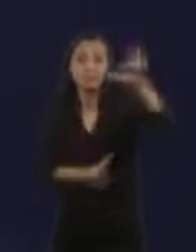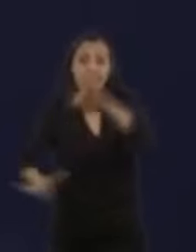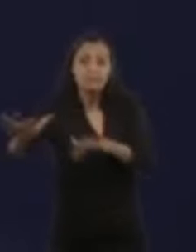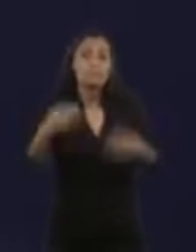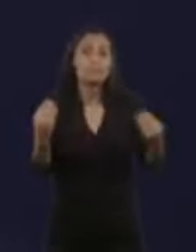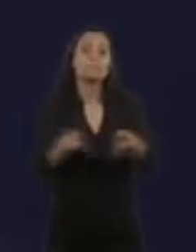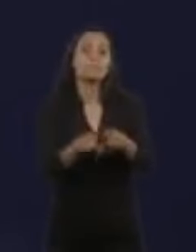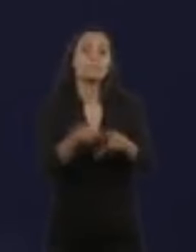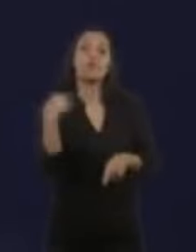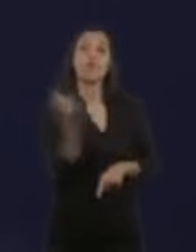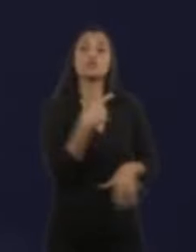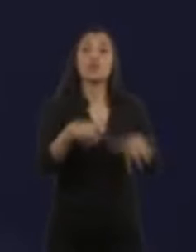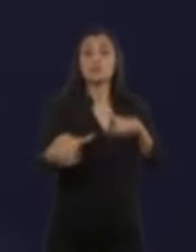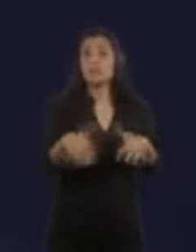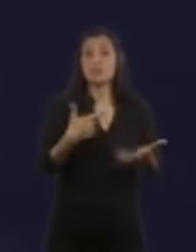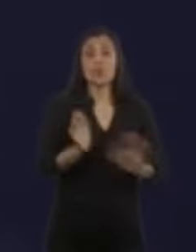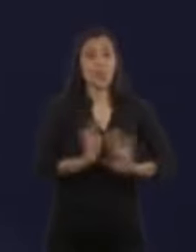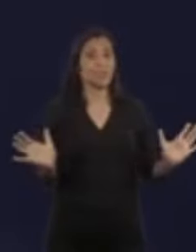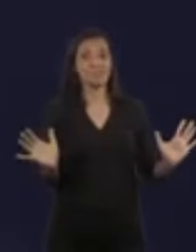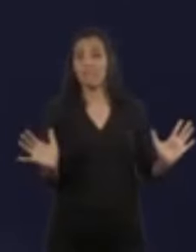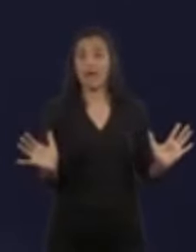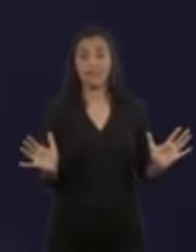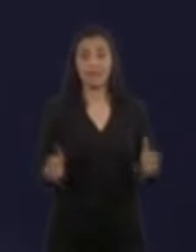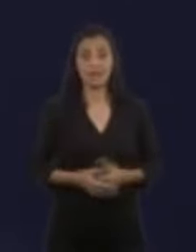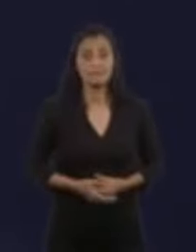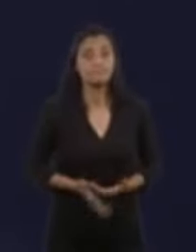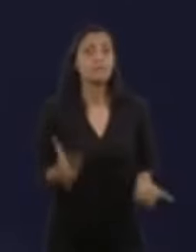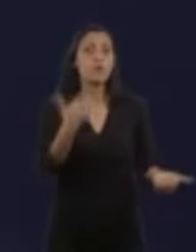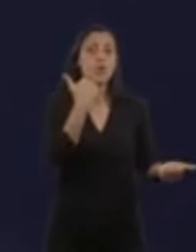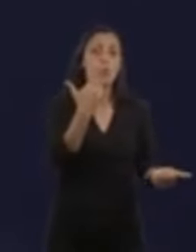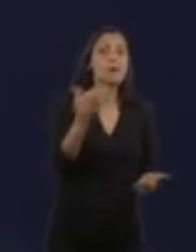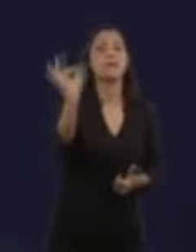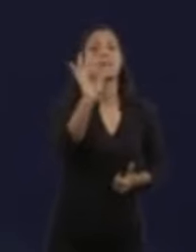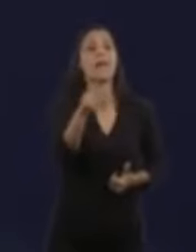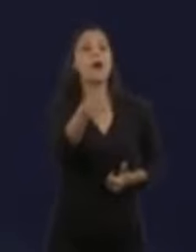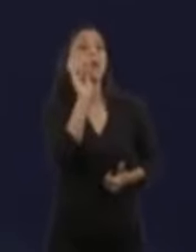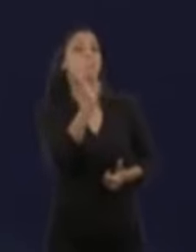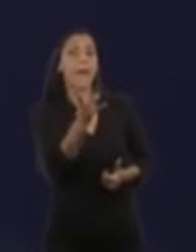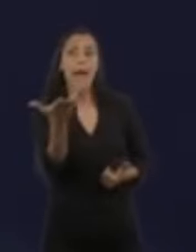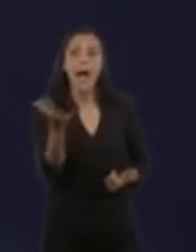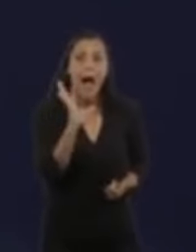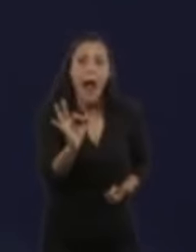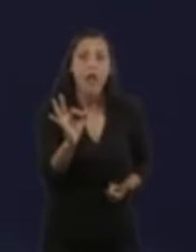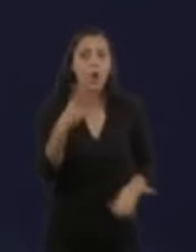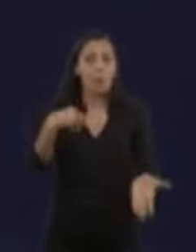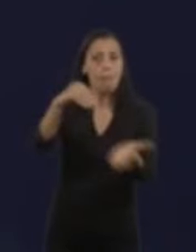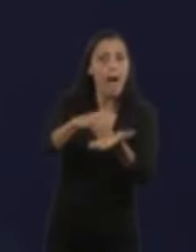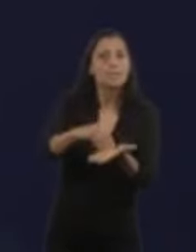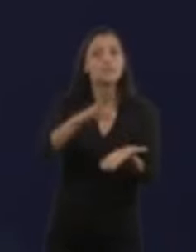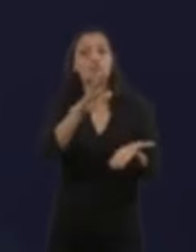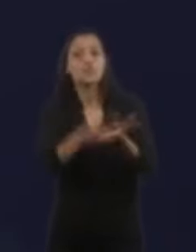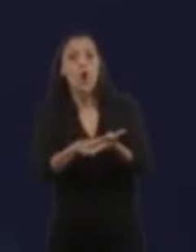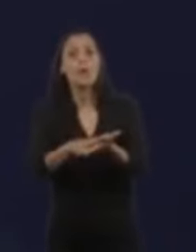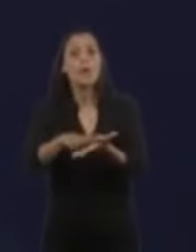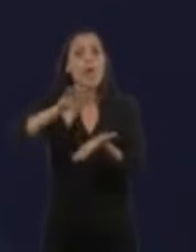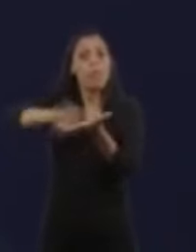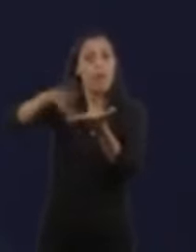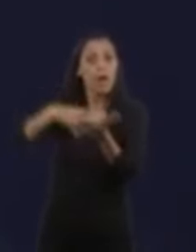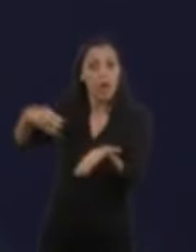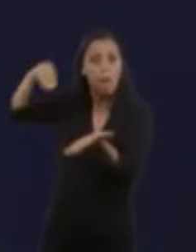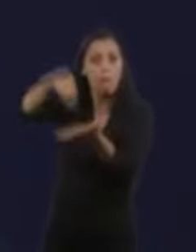caso no va a ser necesario no va a pasar nada Ni vas a ver nada extraño en términos de deuda porque no vamos a tomar nueva deuda